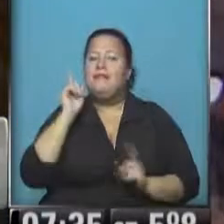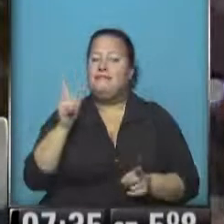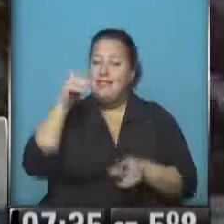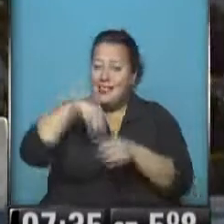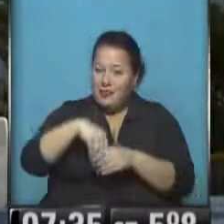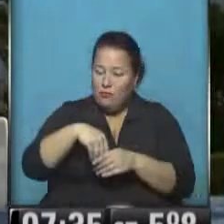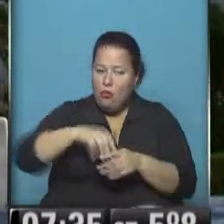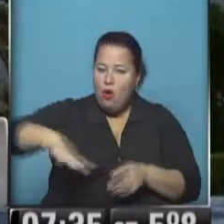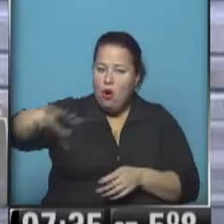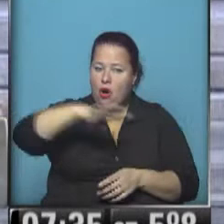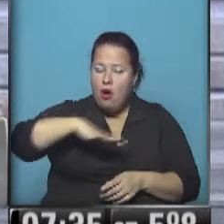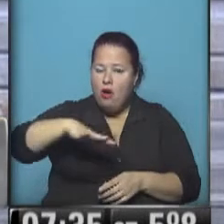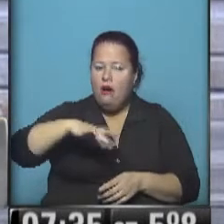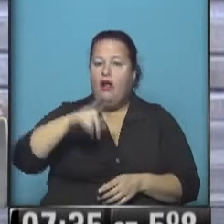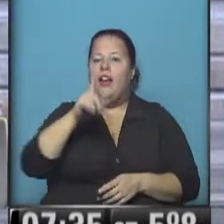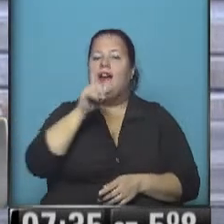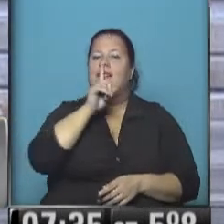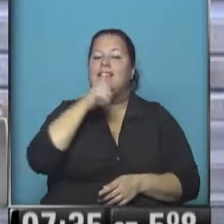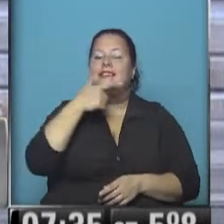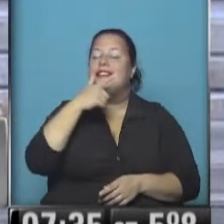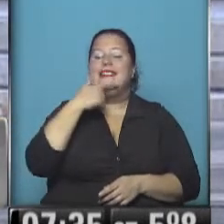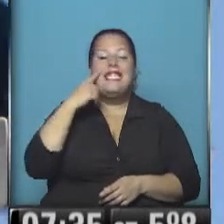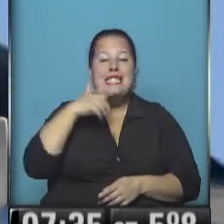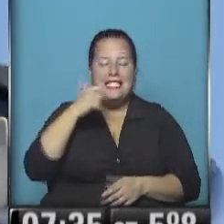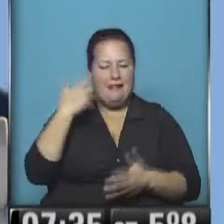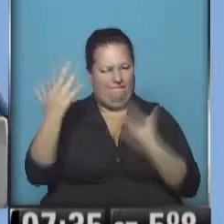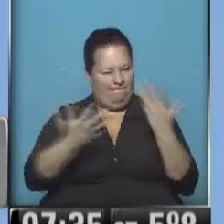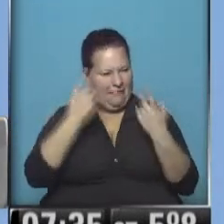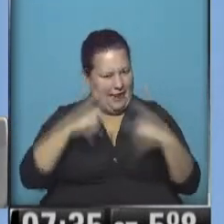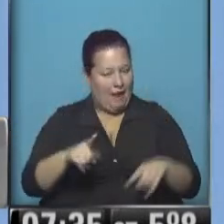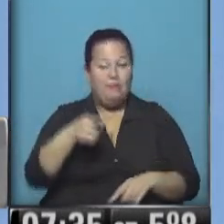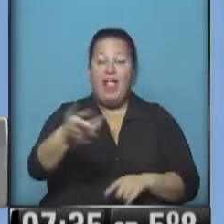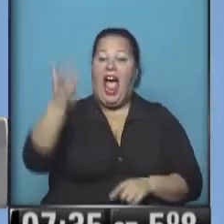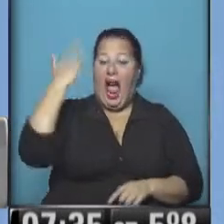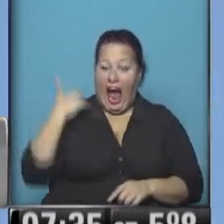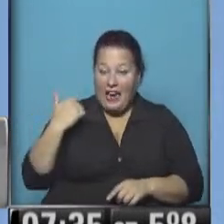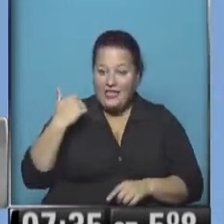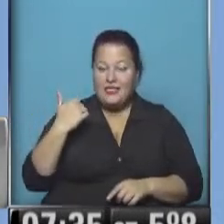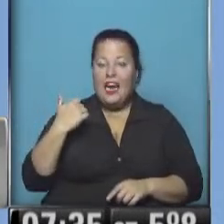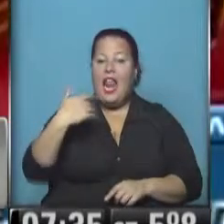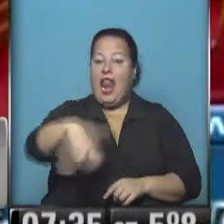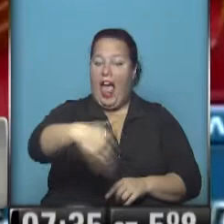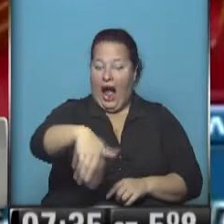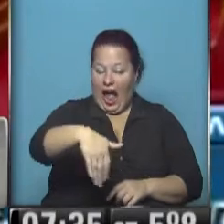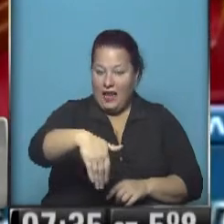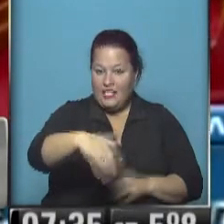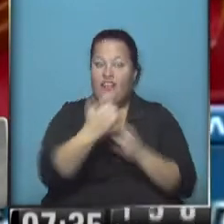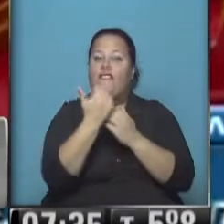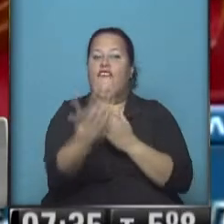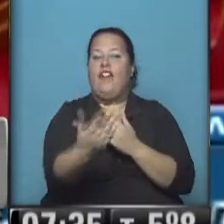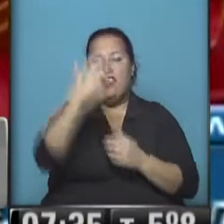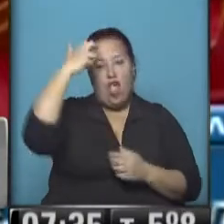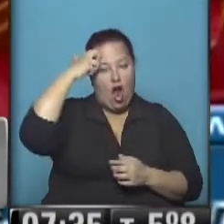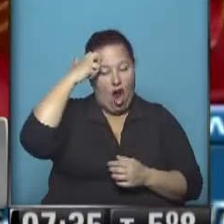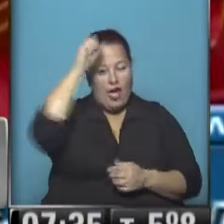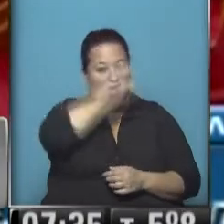mismo seno de Syriza está haciendo mucho ruido. Esto sucedía ayer frente al